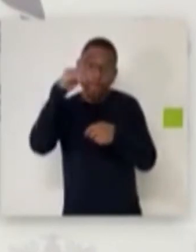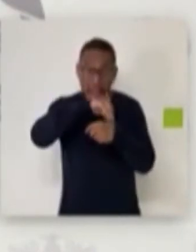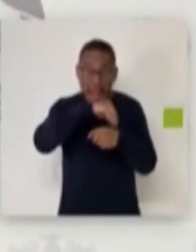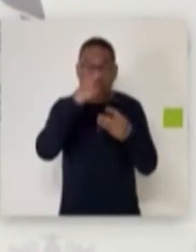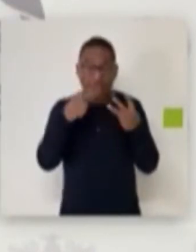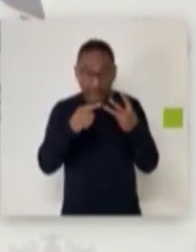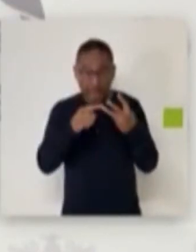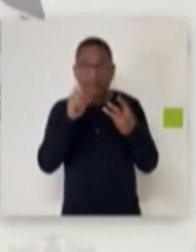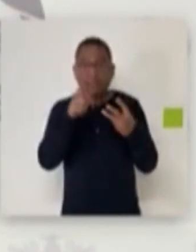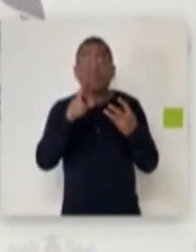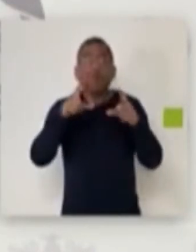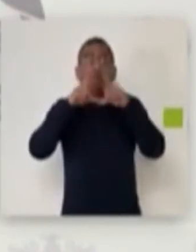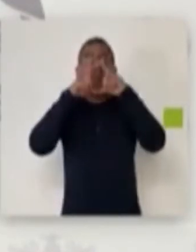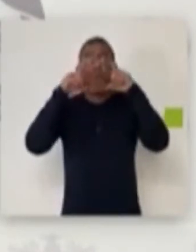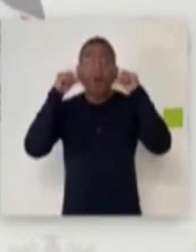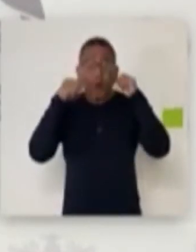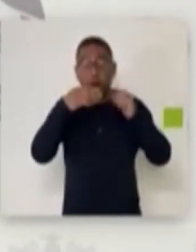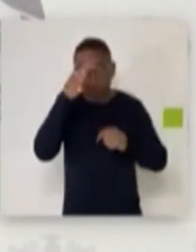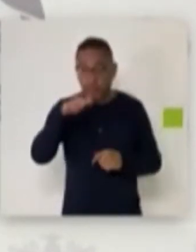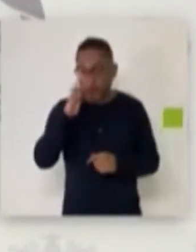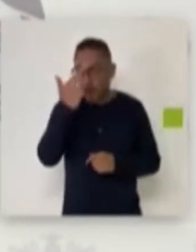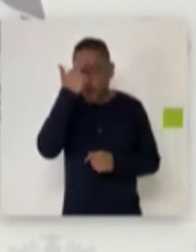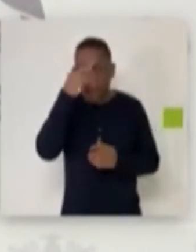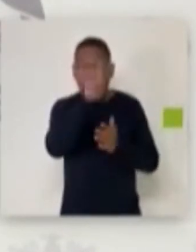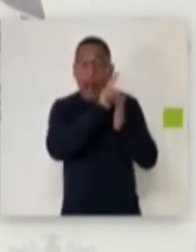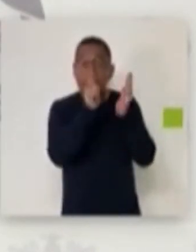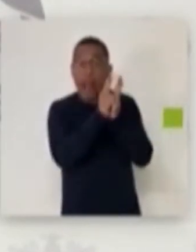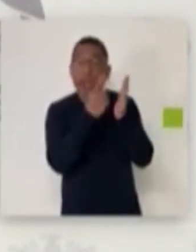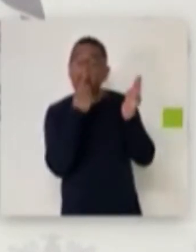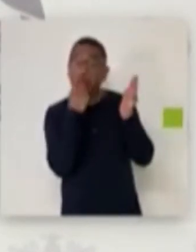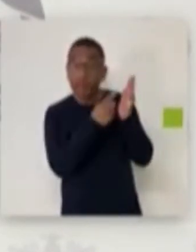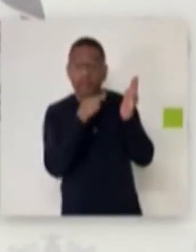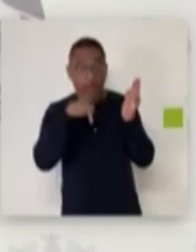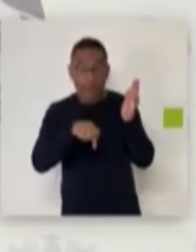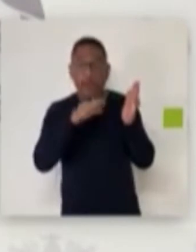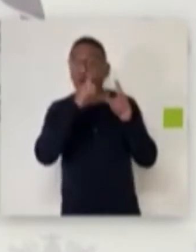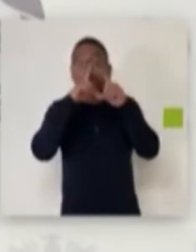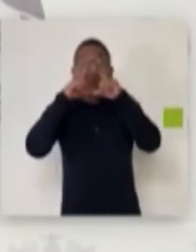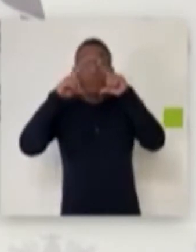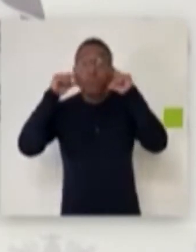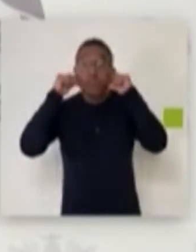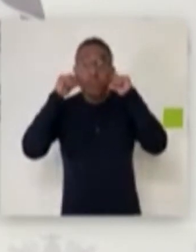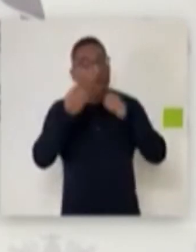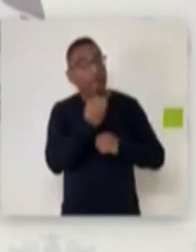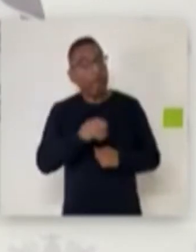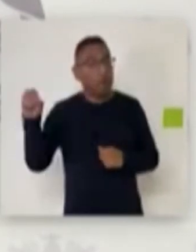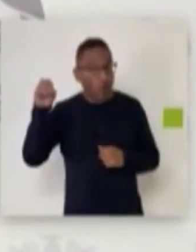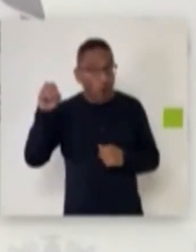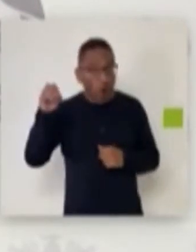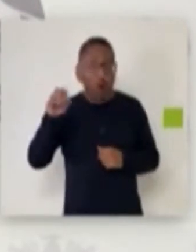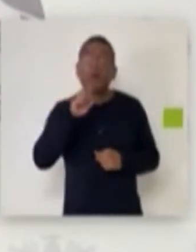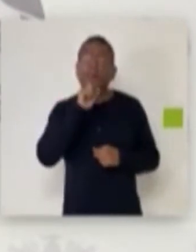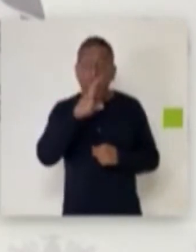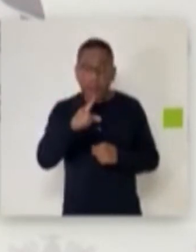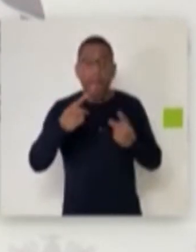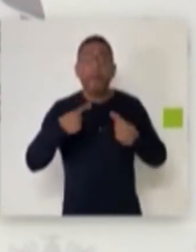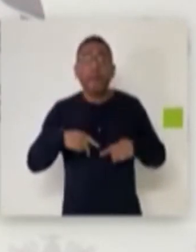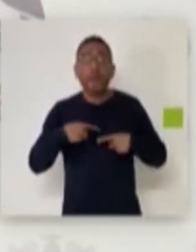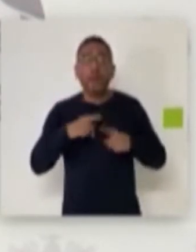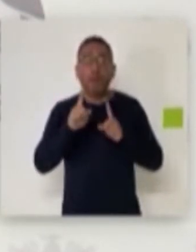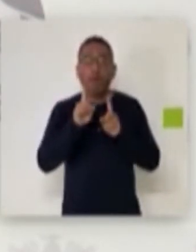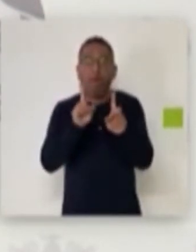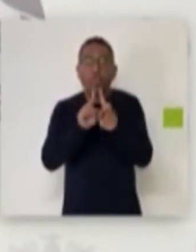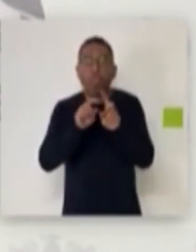recordar que en Michoacán es obligatorio por ley mantener la sana distancia, desinfectarse las manos,